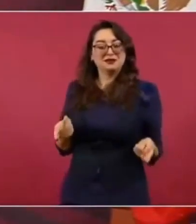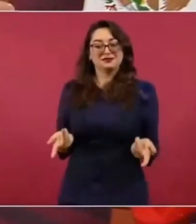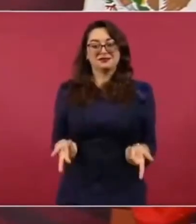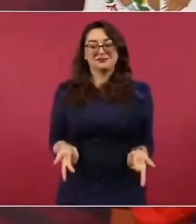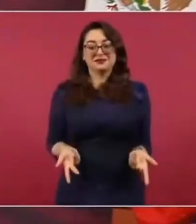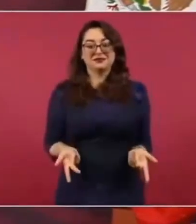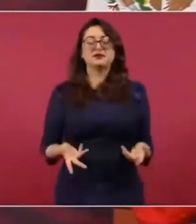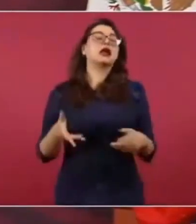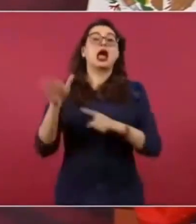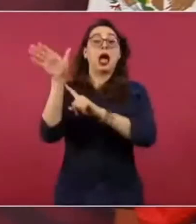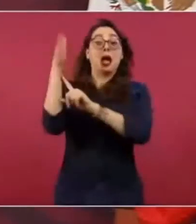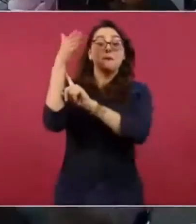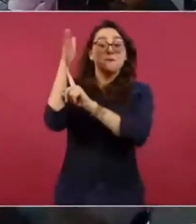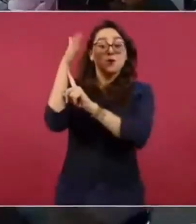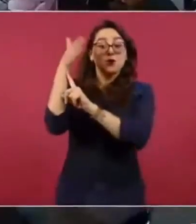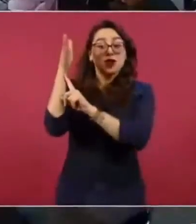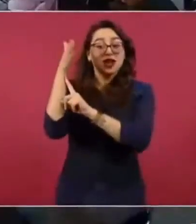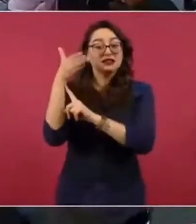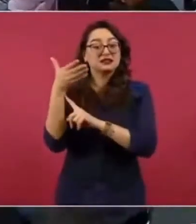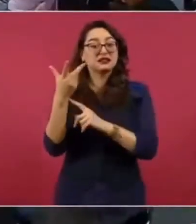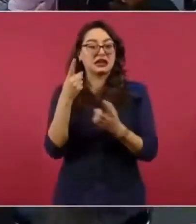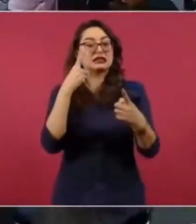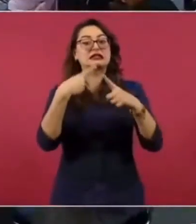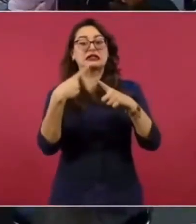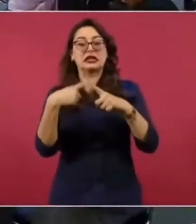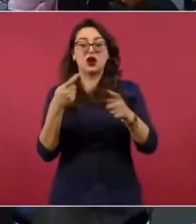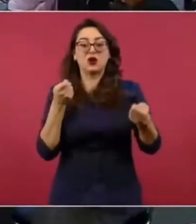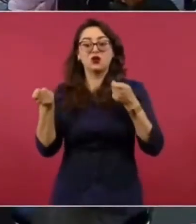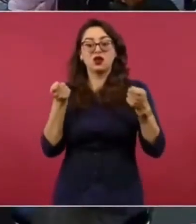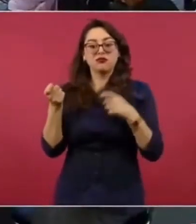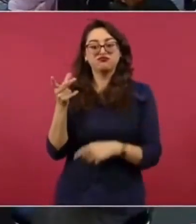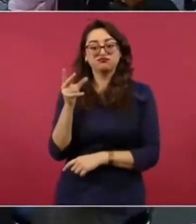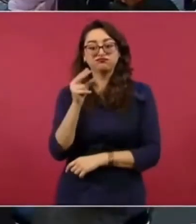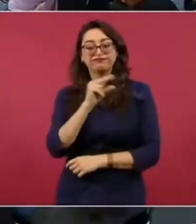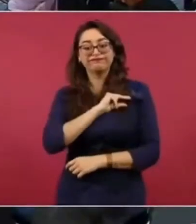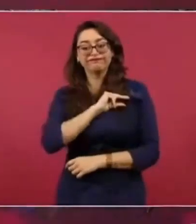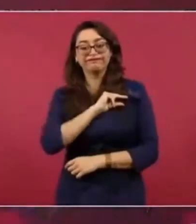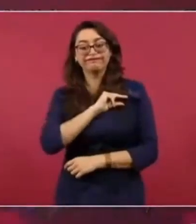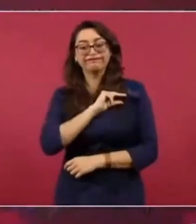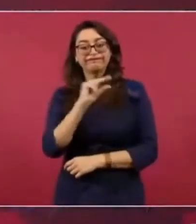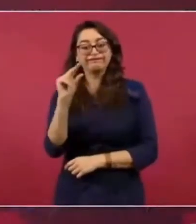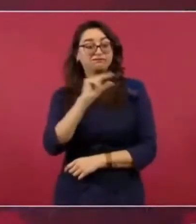son de particulares que